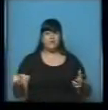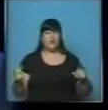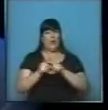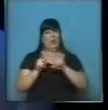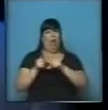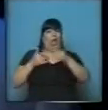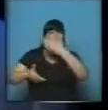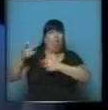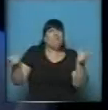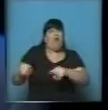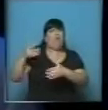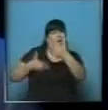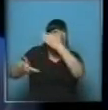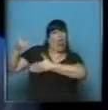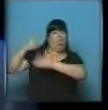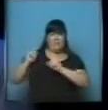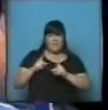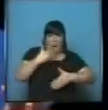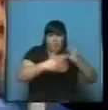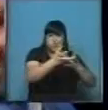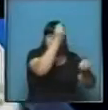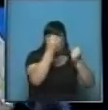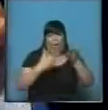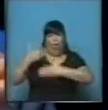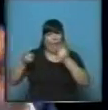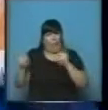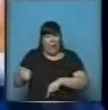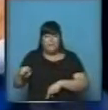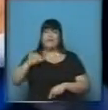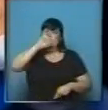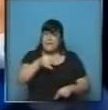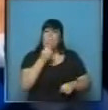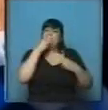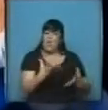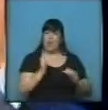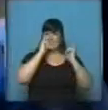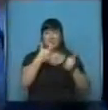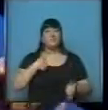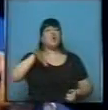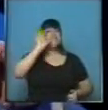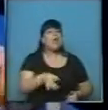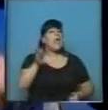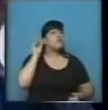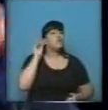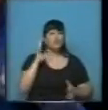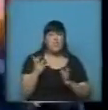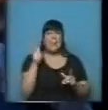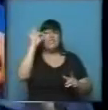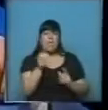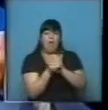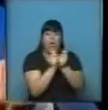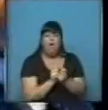de retroceso para los avances que hemos tenido en Argentina. Sí tenemos que mejorar, y yo sé escuchar, y sé adaptarme, y